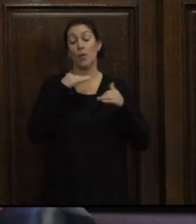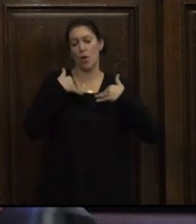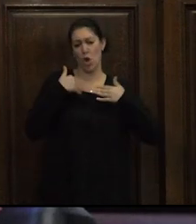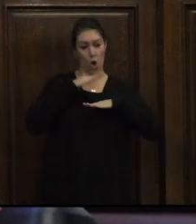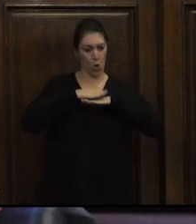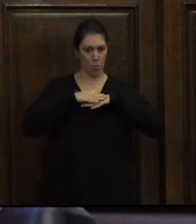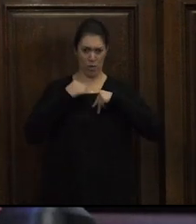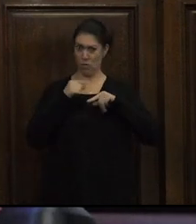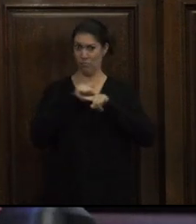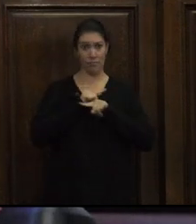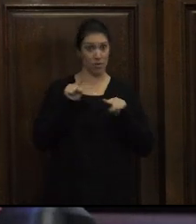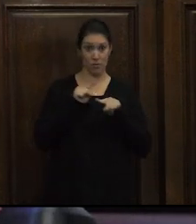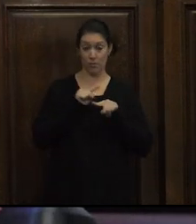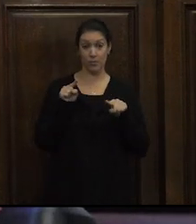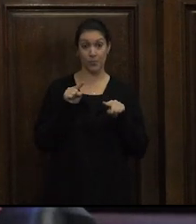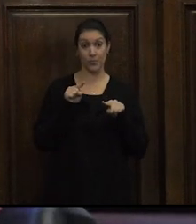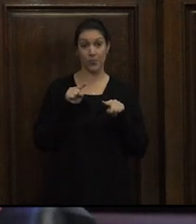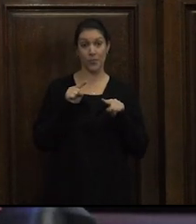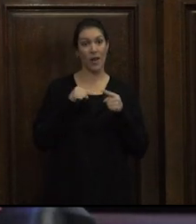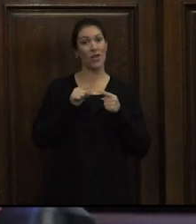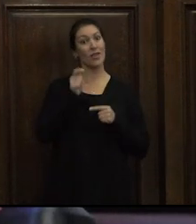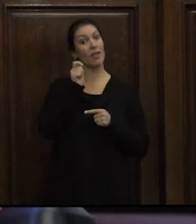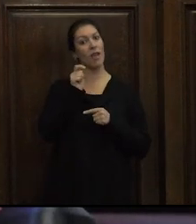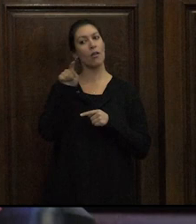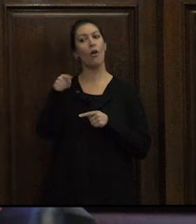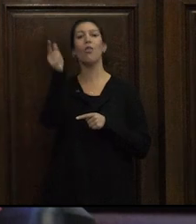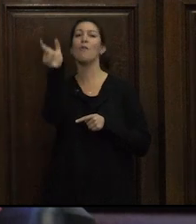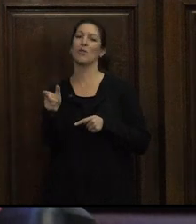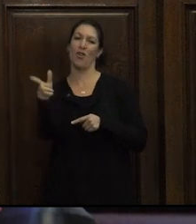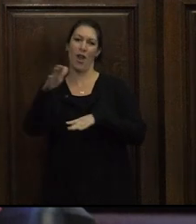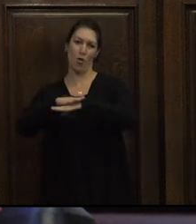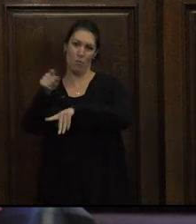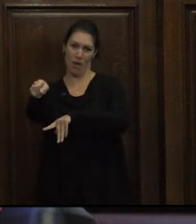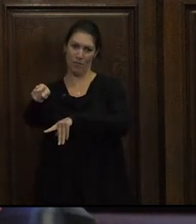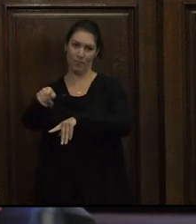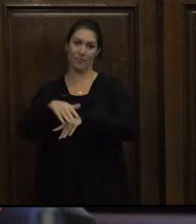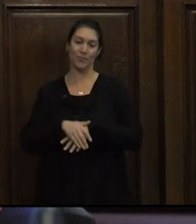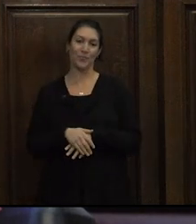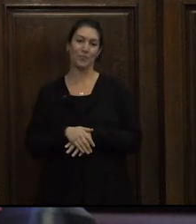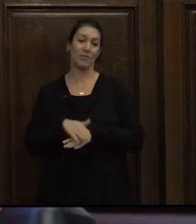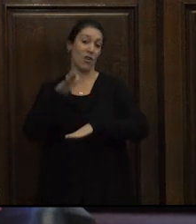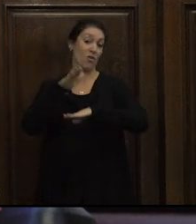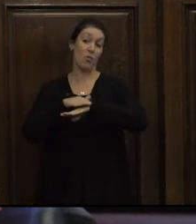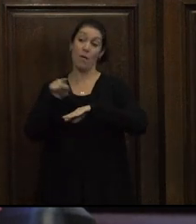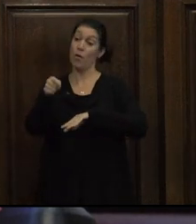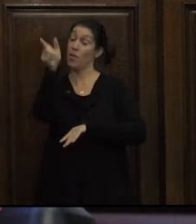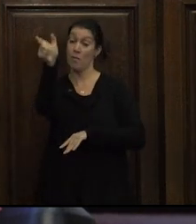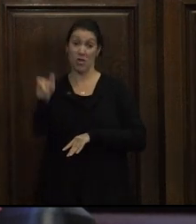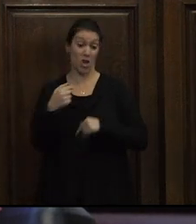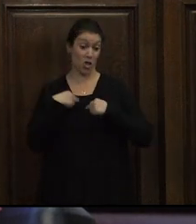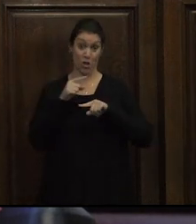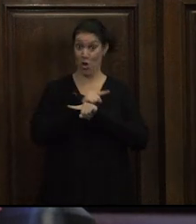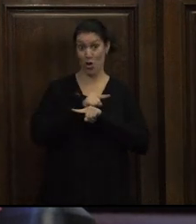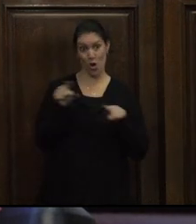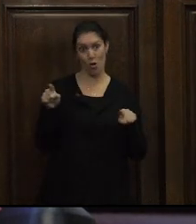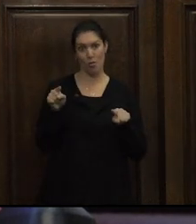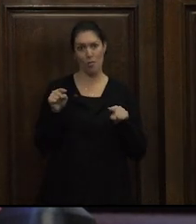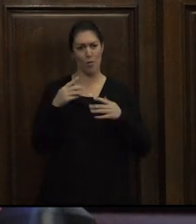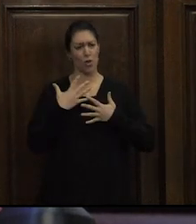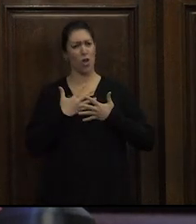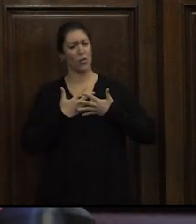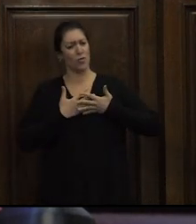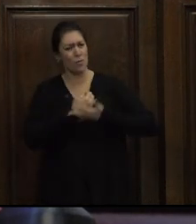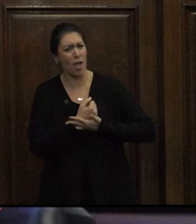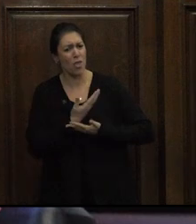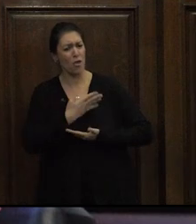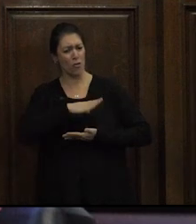si yo no tengo la culpa la tiene el otro, ¿no? O sea, el culpable es el otro, incluso de mi